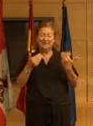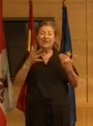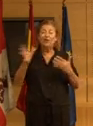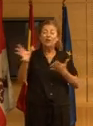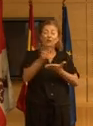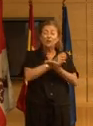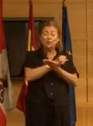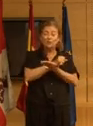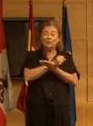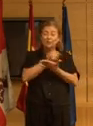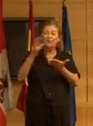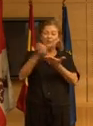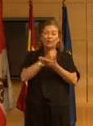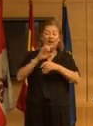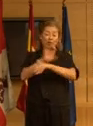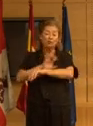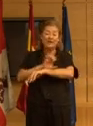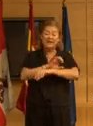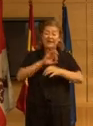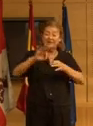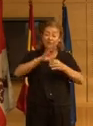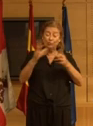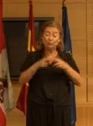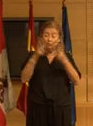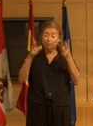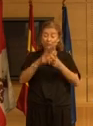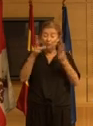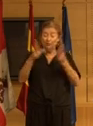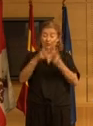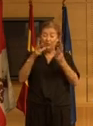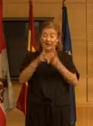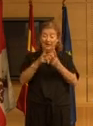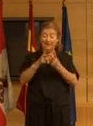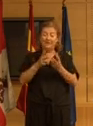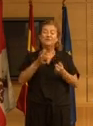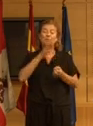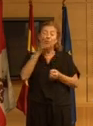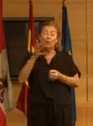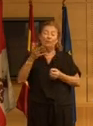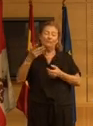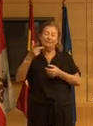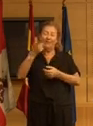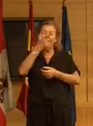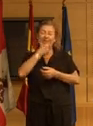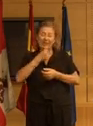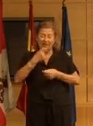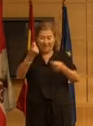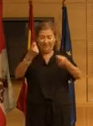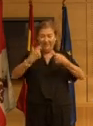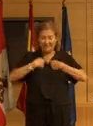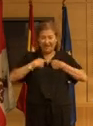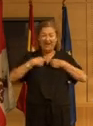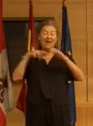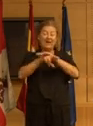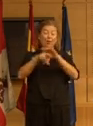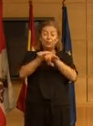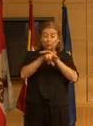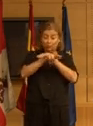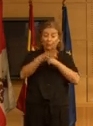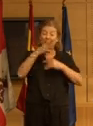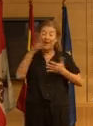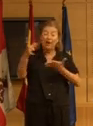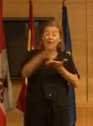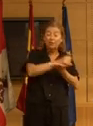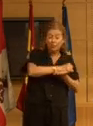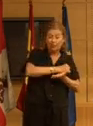toda la Consejería de Servicios Sociales por haber facilitado los recursos para todas